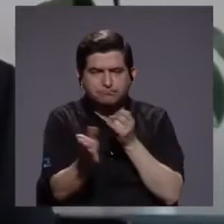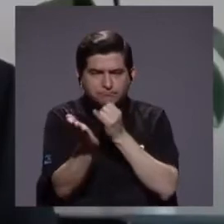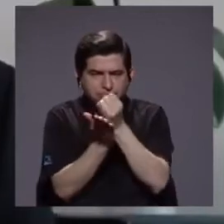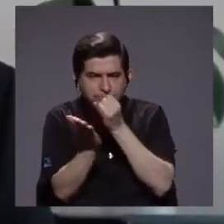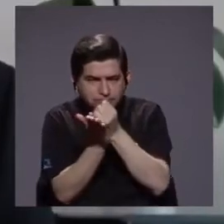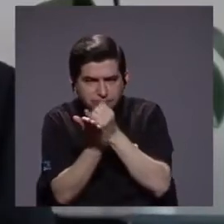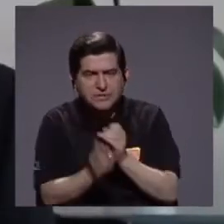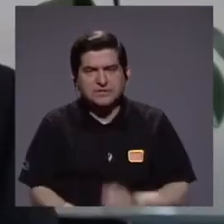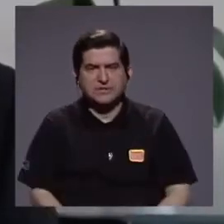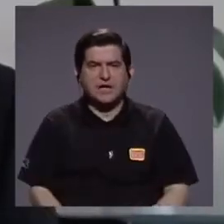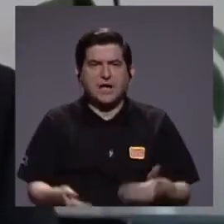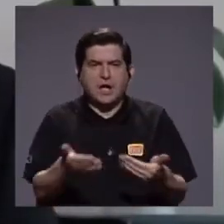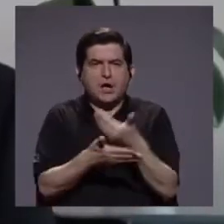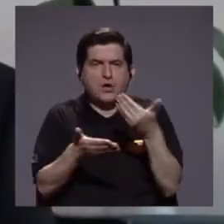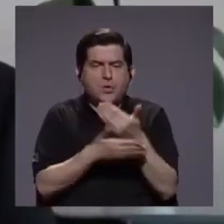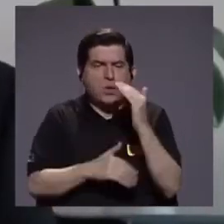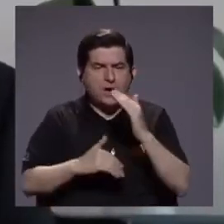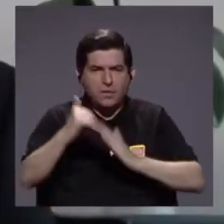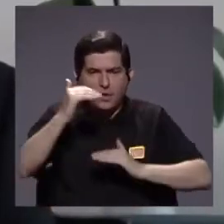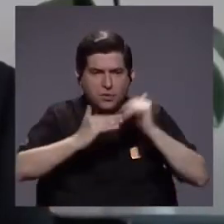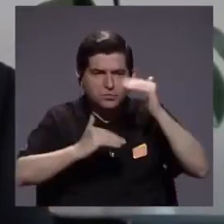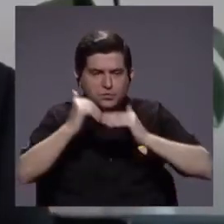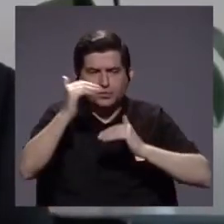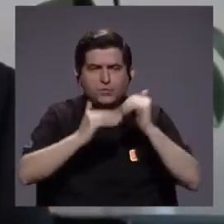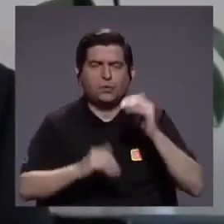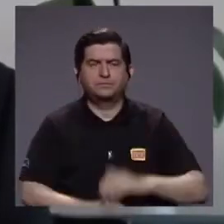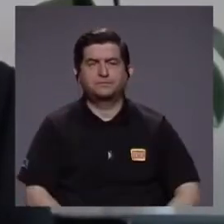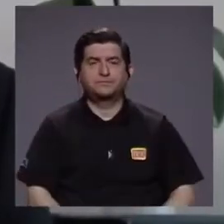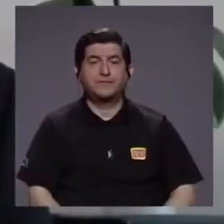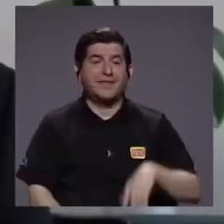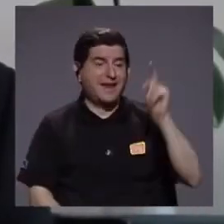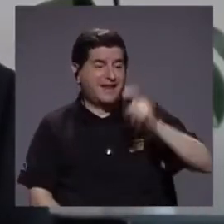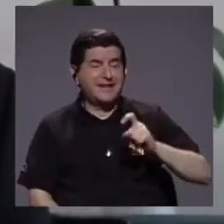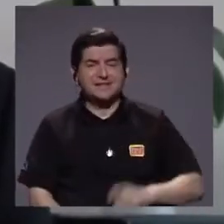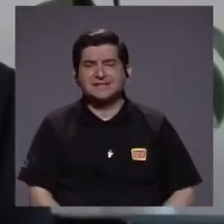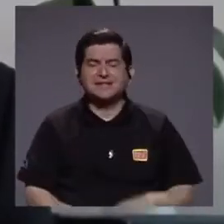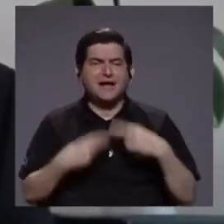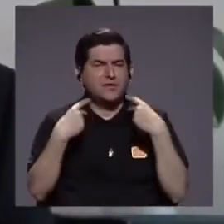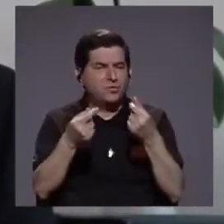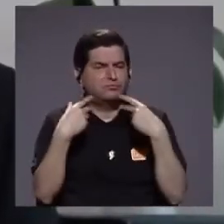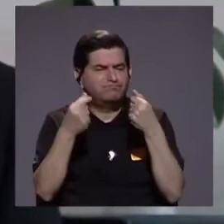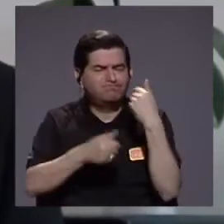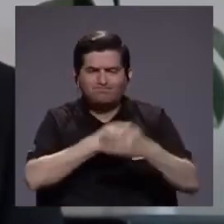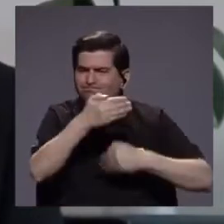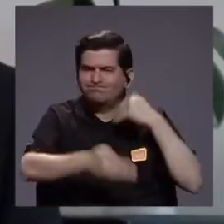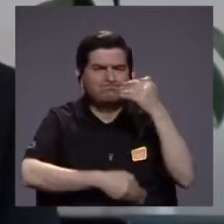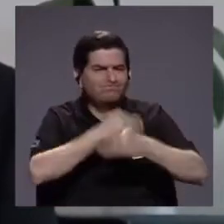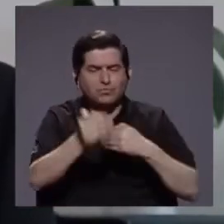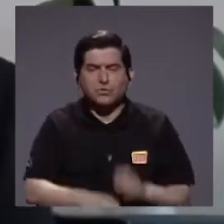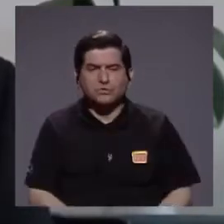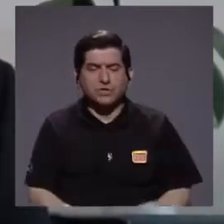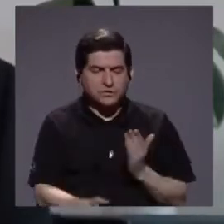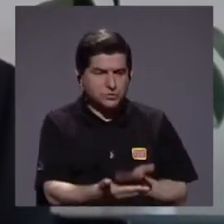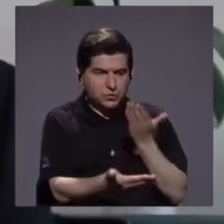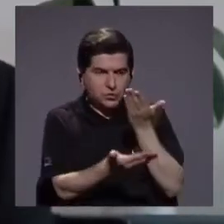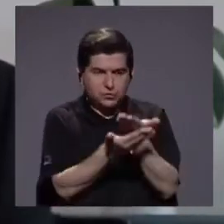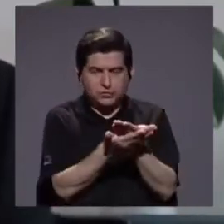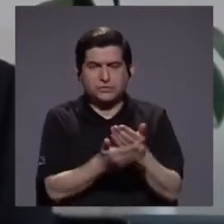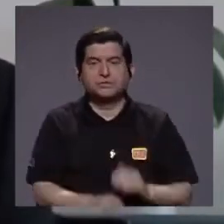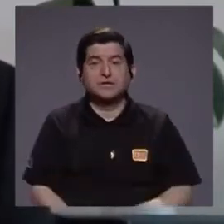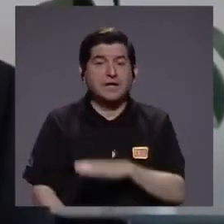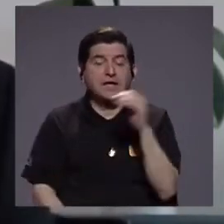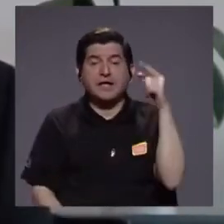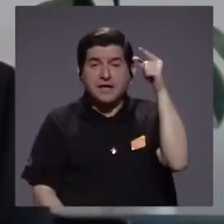de, nuevas construcciones, etcétera, etcétera. Tenemos que buscar agilidad en los procesos de licitación y